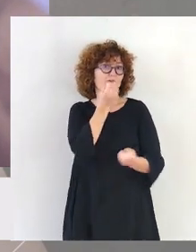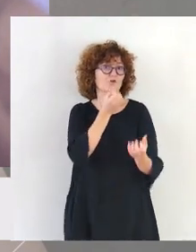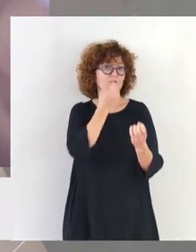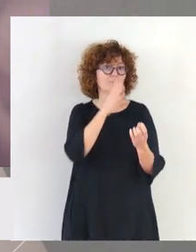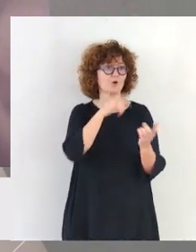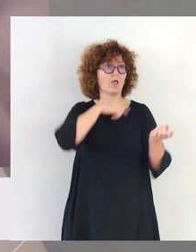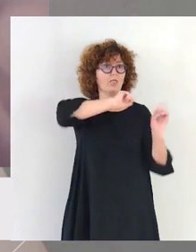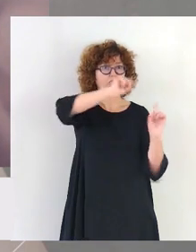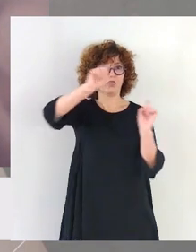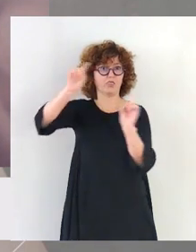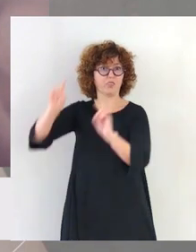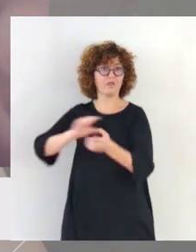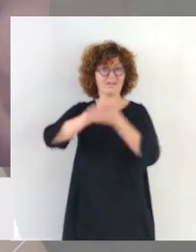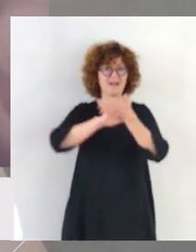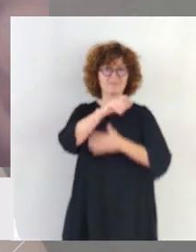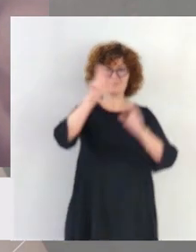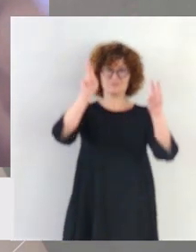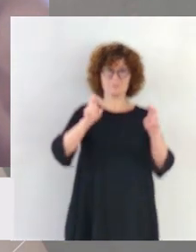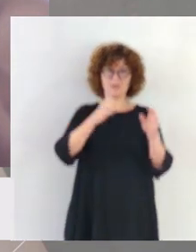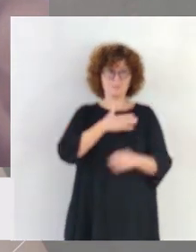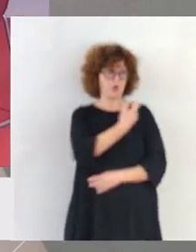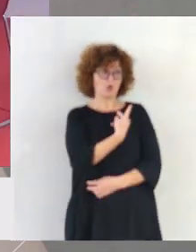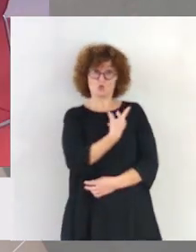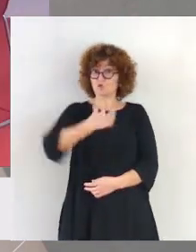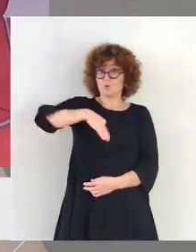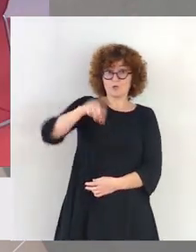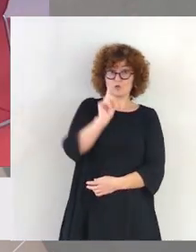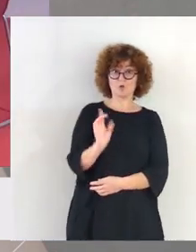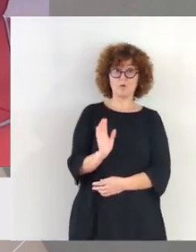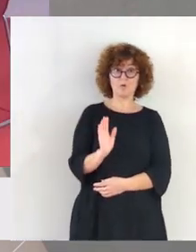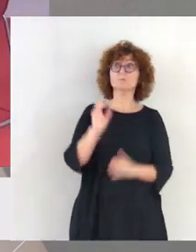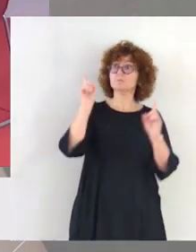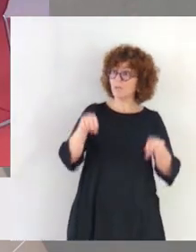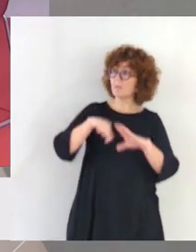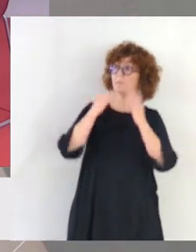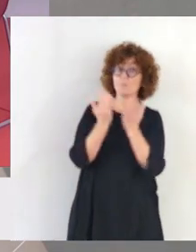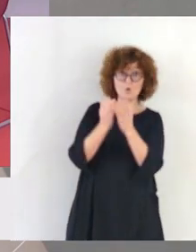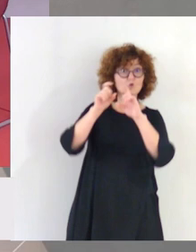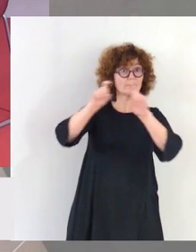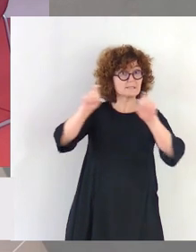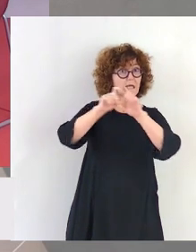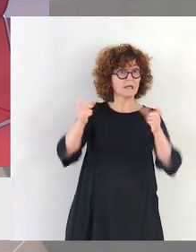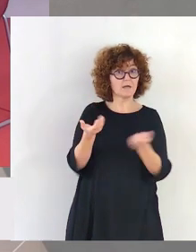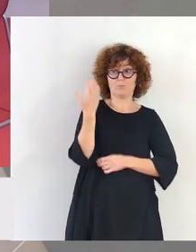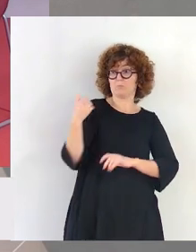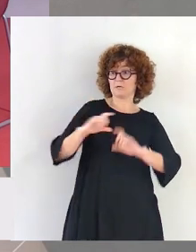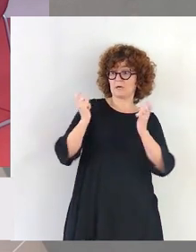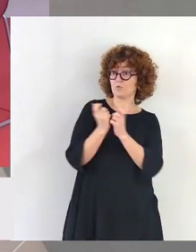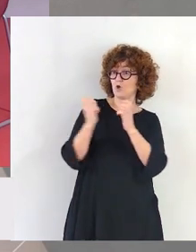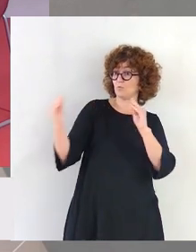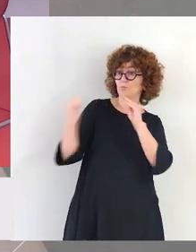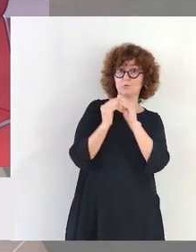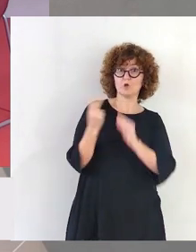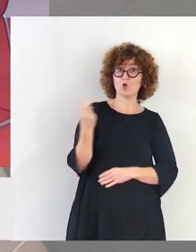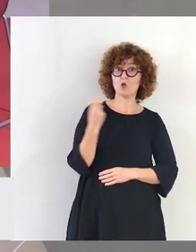cosas y no nosotros sino muchísima gente mundo empresarial la última reunión en la que coincidimos donde